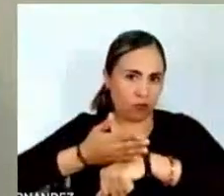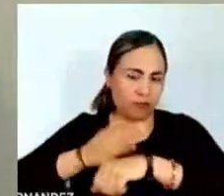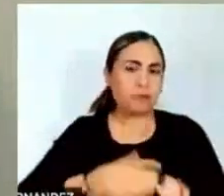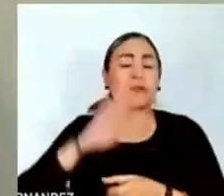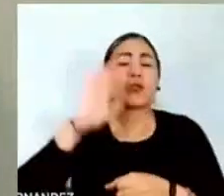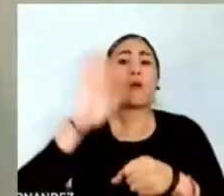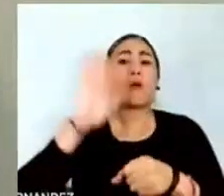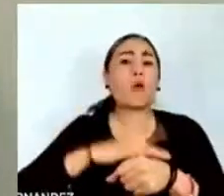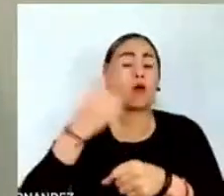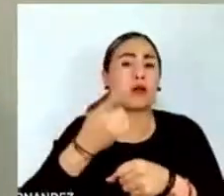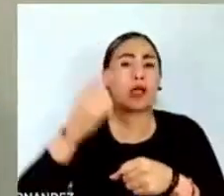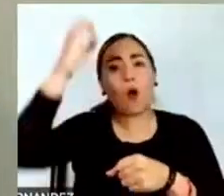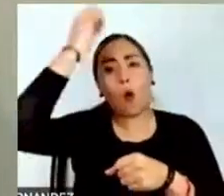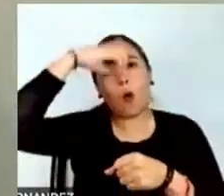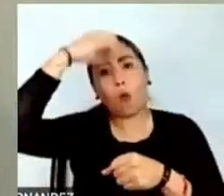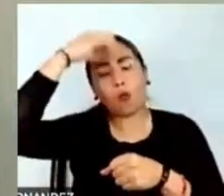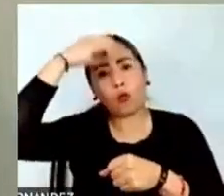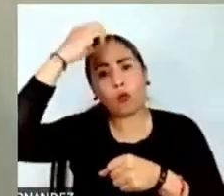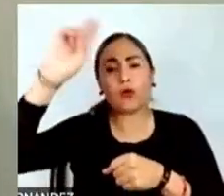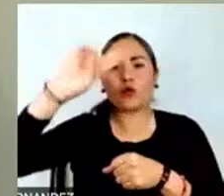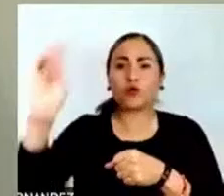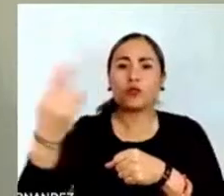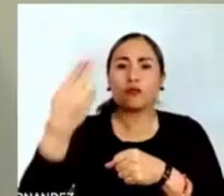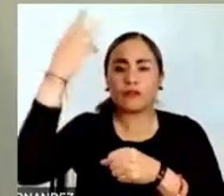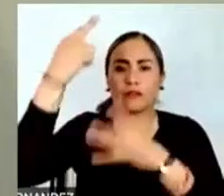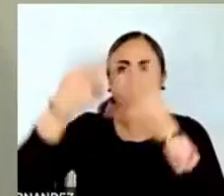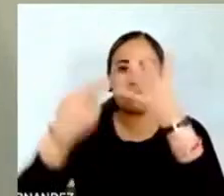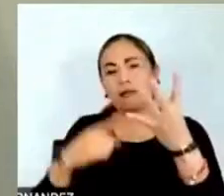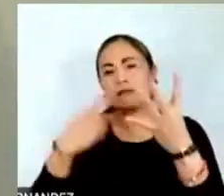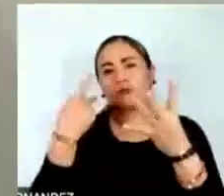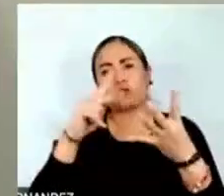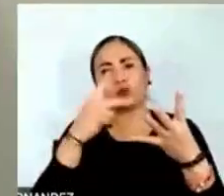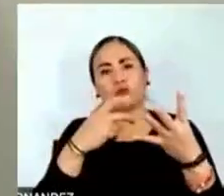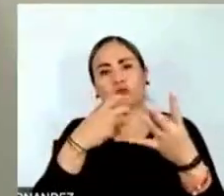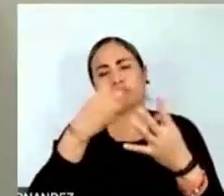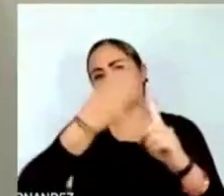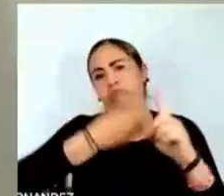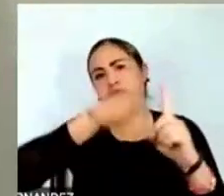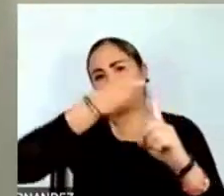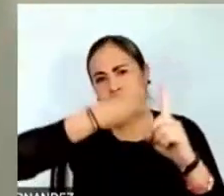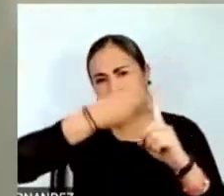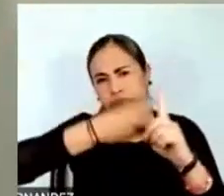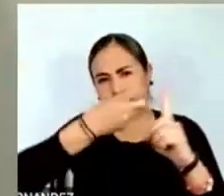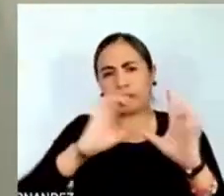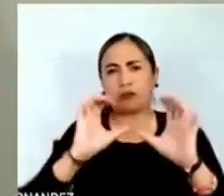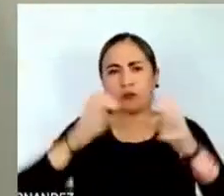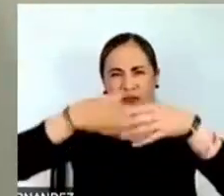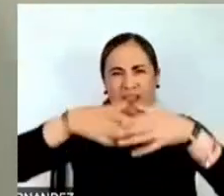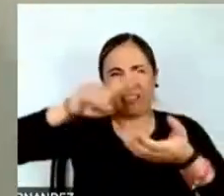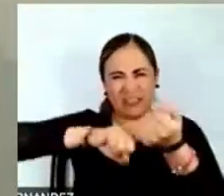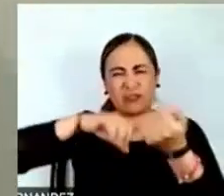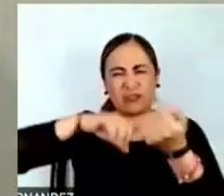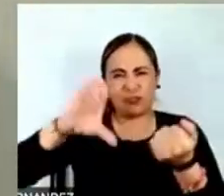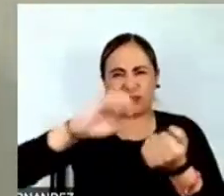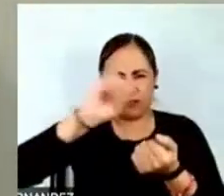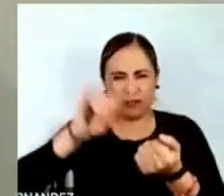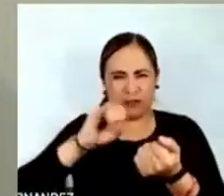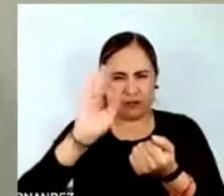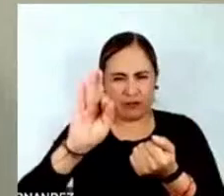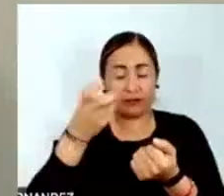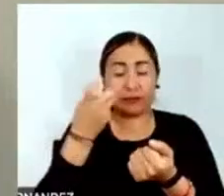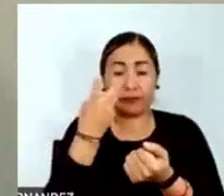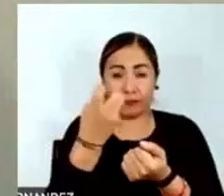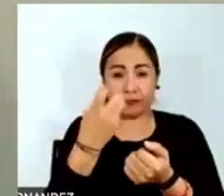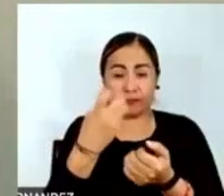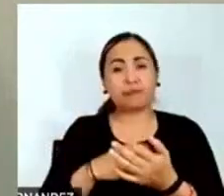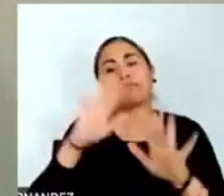crítica académica a determinado trabajo dentro de la función de la judicatura. En estos casos,